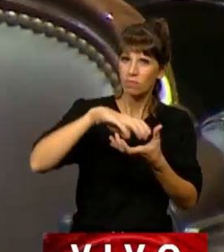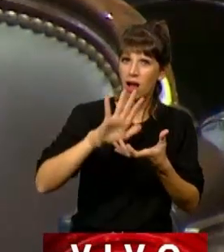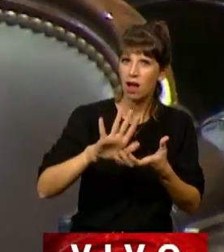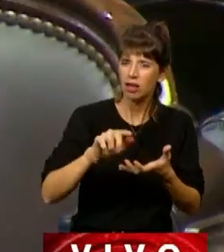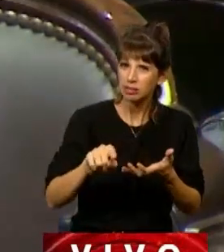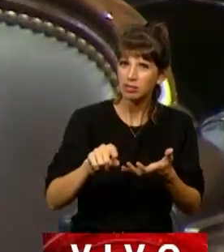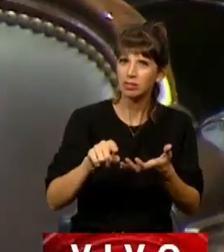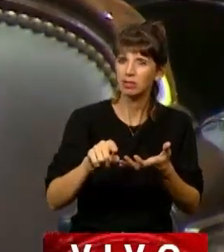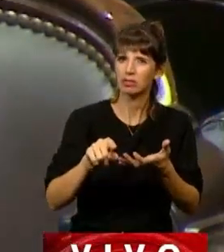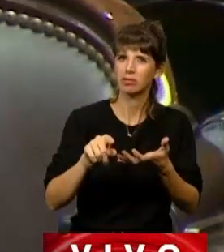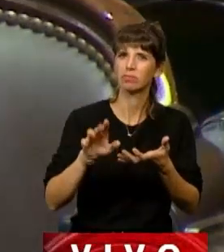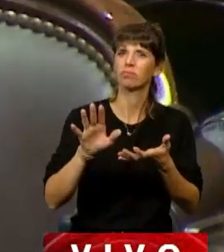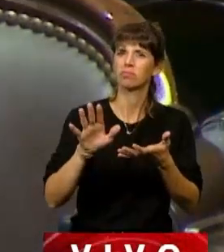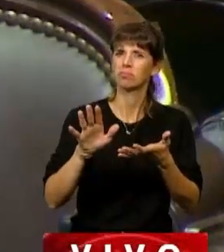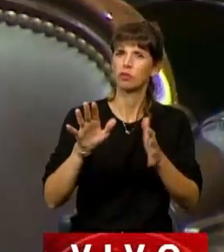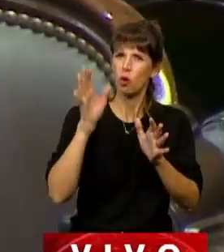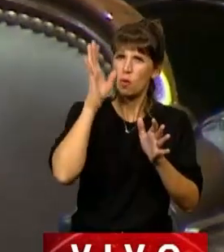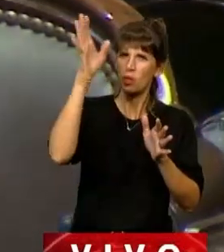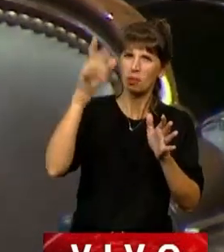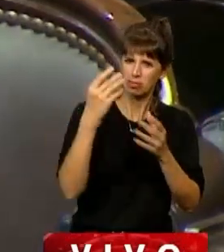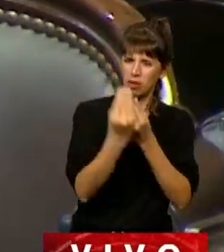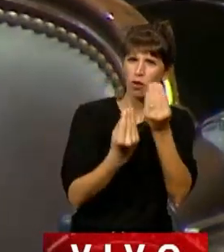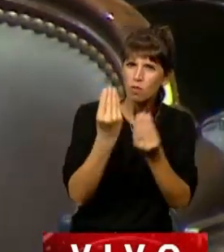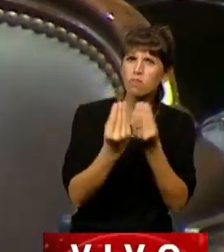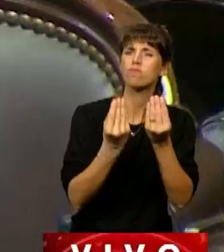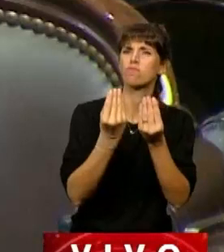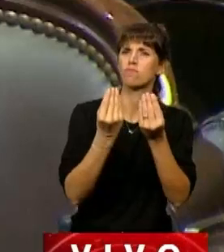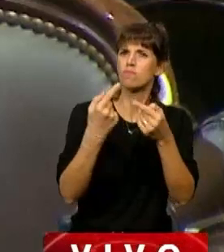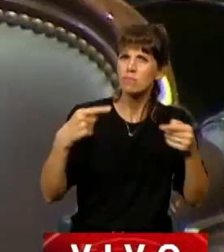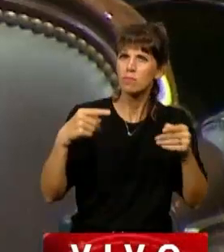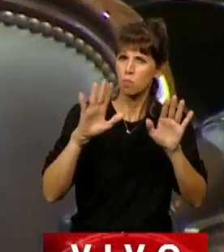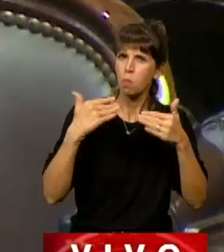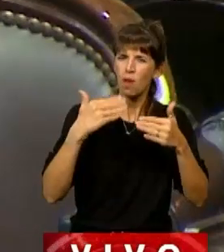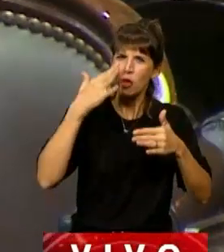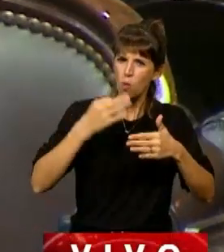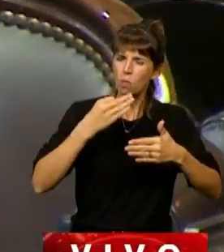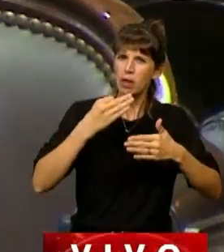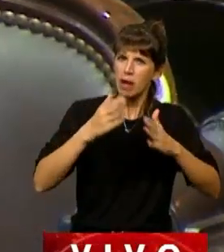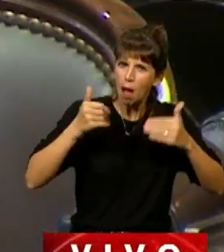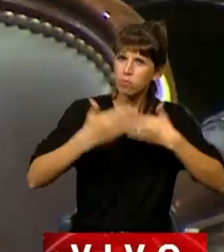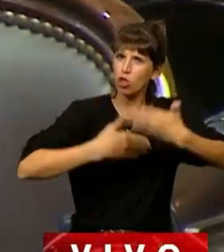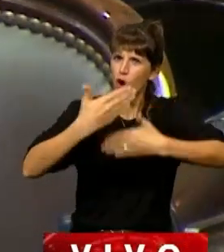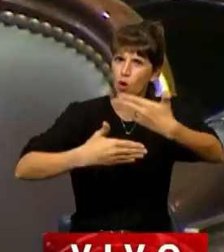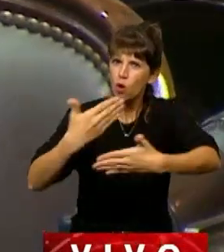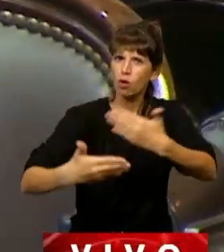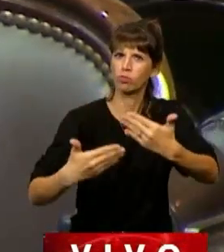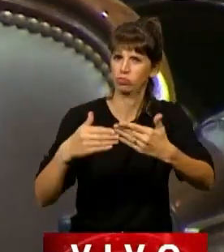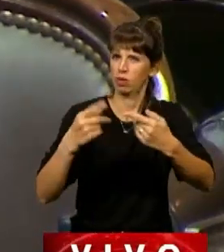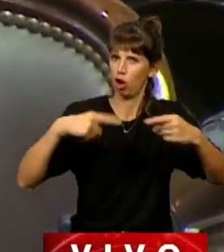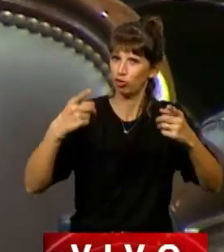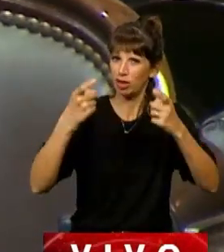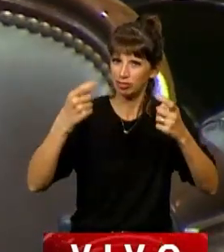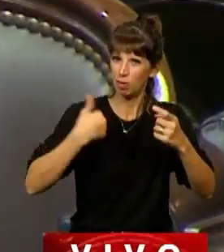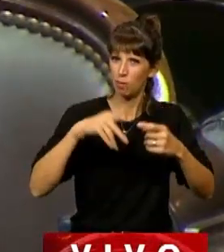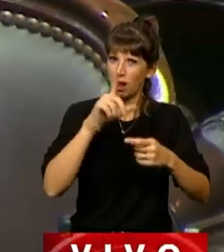esta sobredimensionado pueda llevar adelante con agilidad el proceso que nosotros necesitamos para nuestro país.